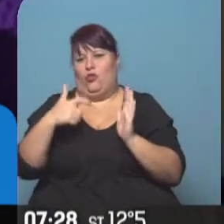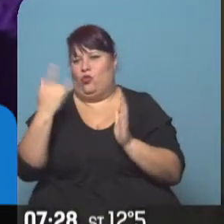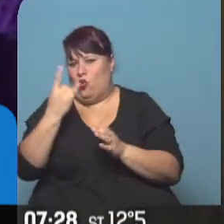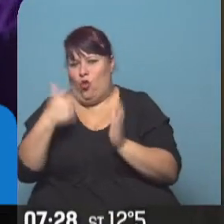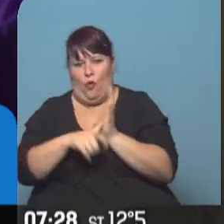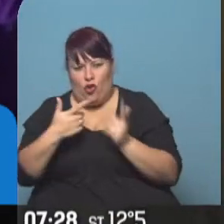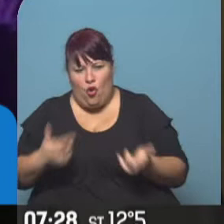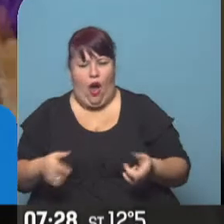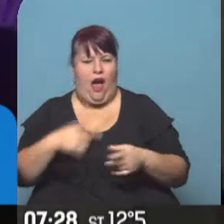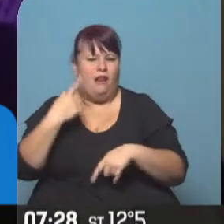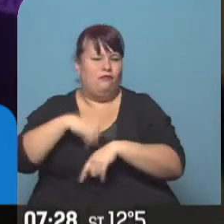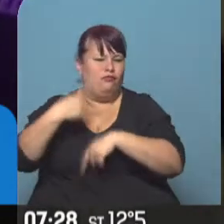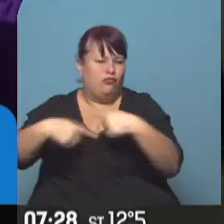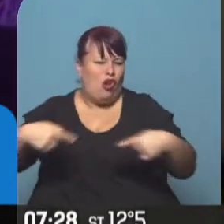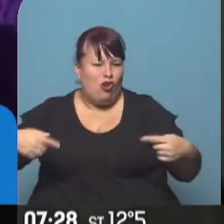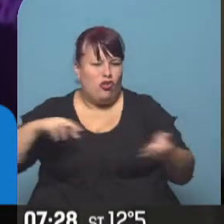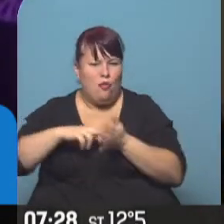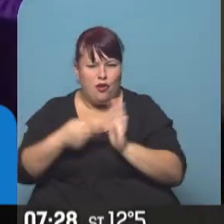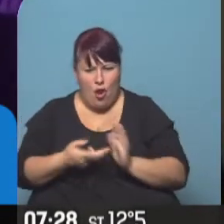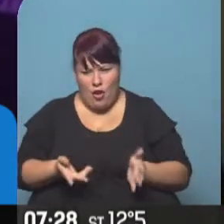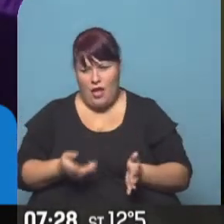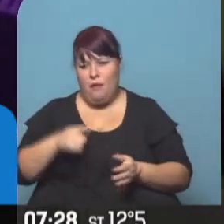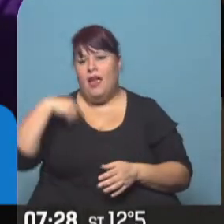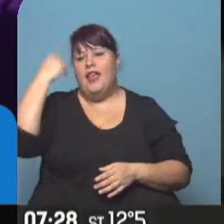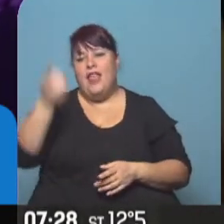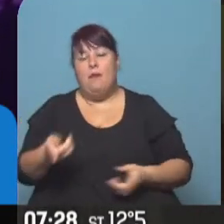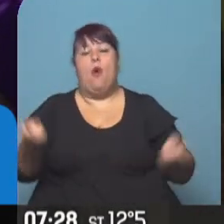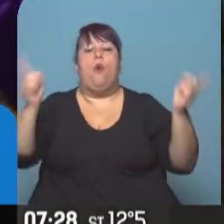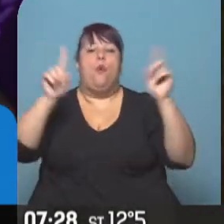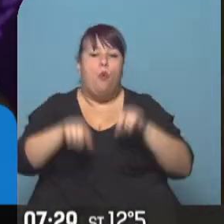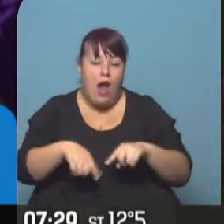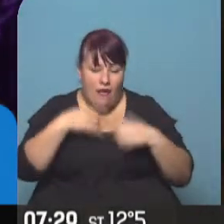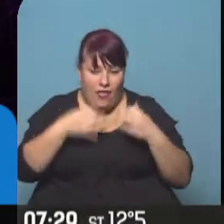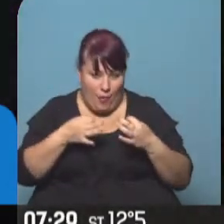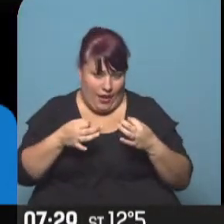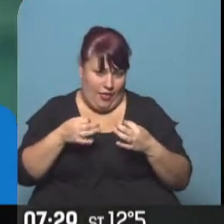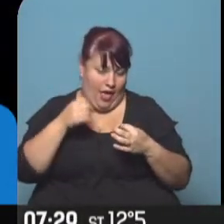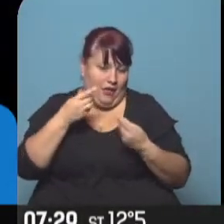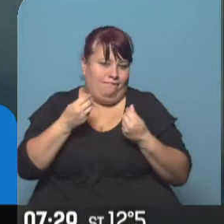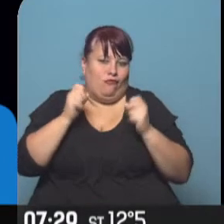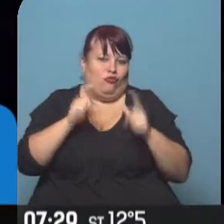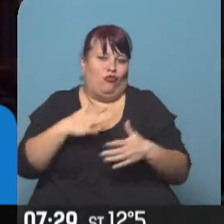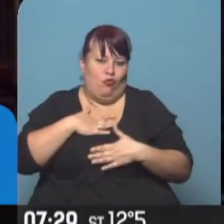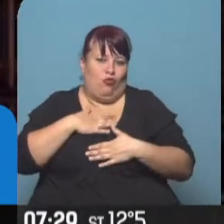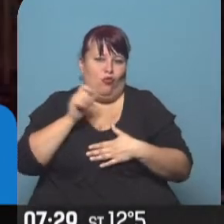termina pasando por un montón de problemas y después reencontrándose realmente con su esencia y con